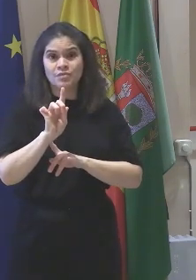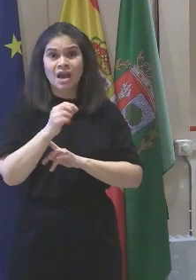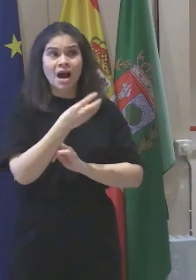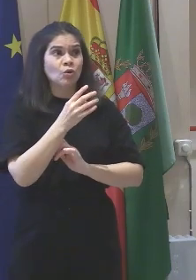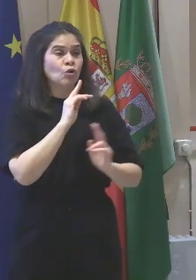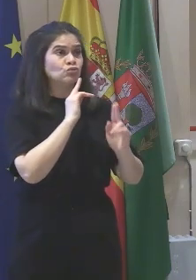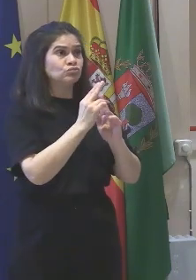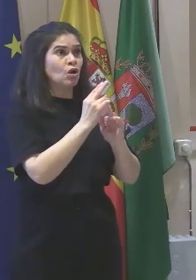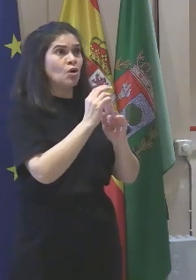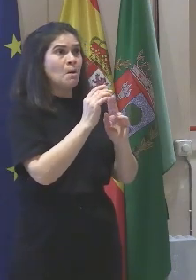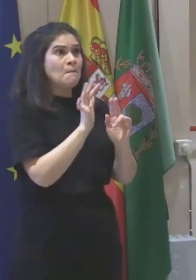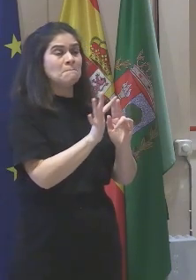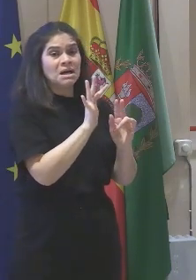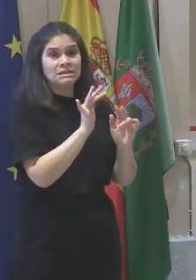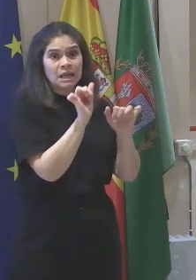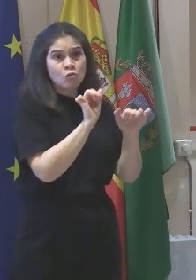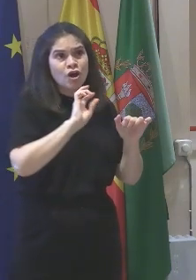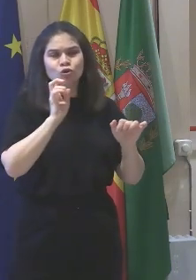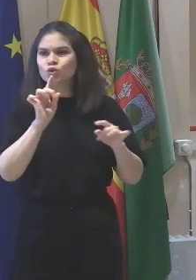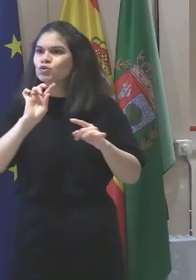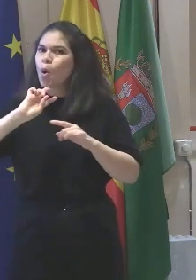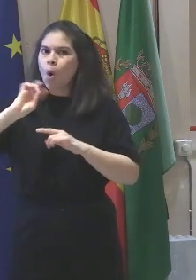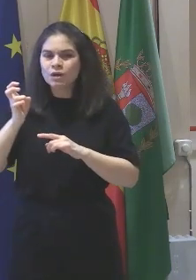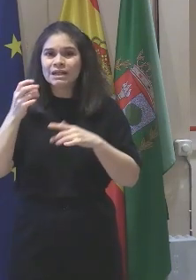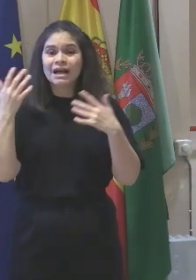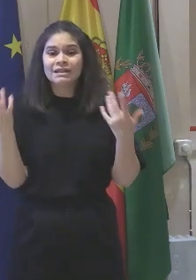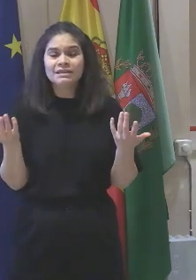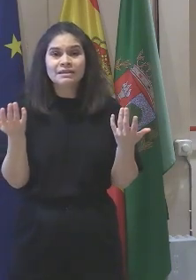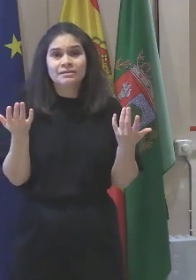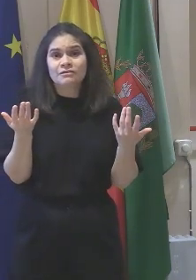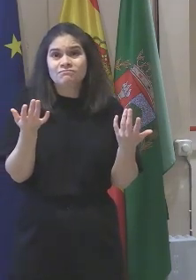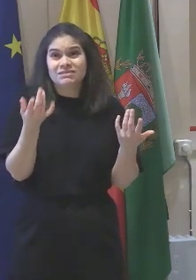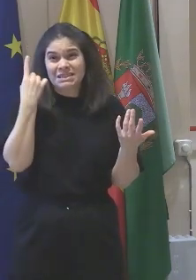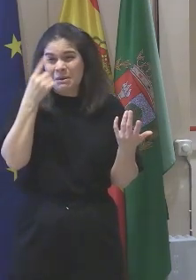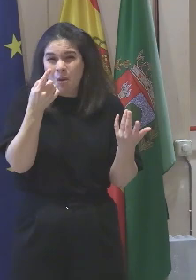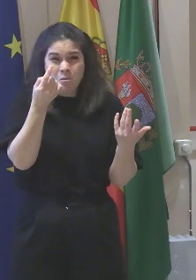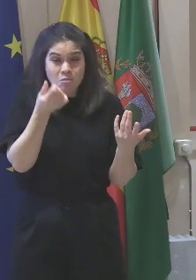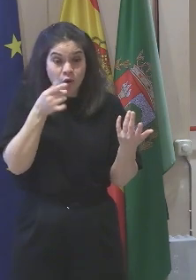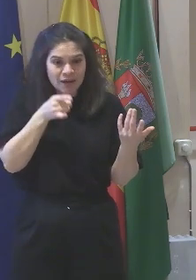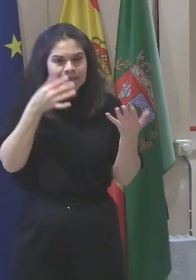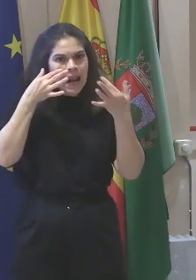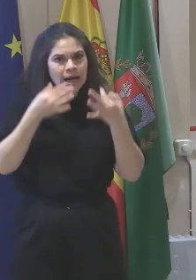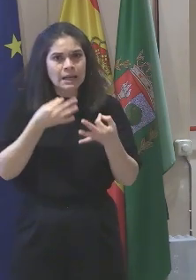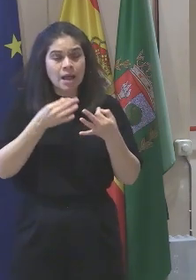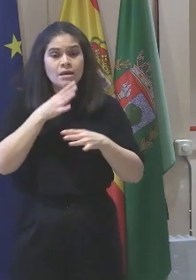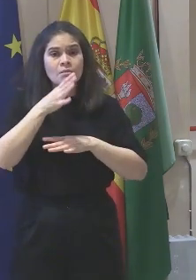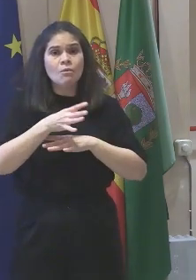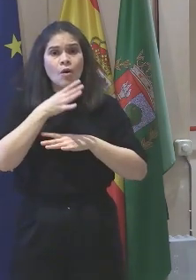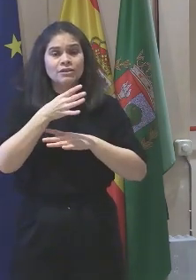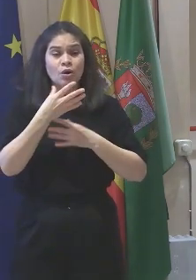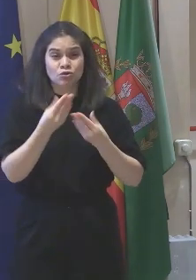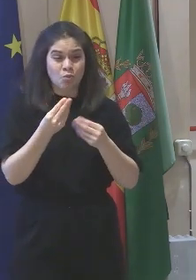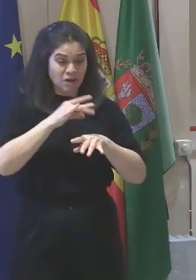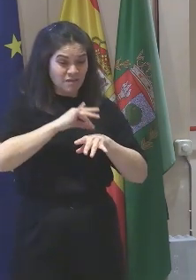de respuesta inmune, en otros otra, y de hecho todavía conocemos muy, muy poco. Esa es la realidad. Y por tanto, al ser